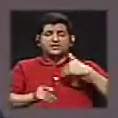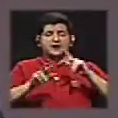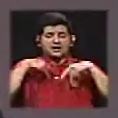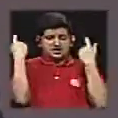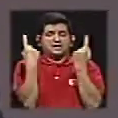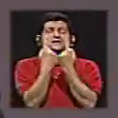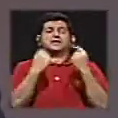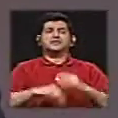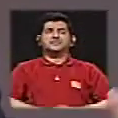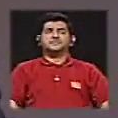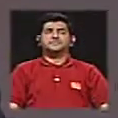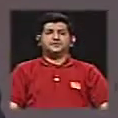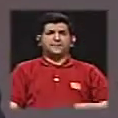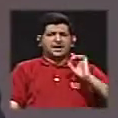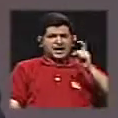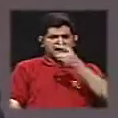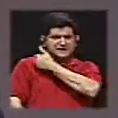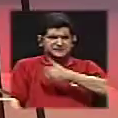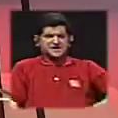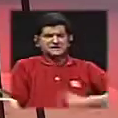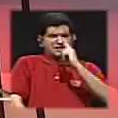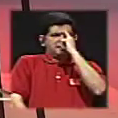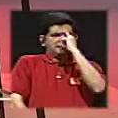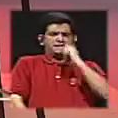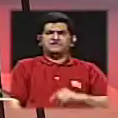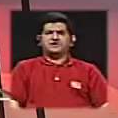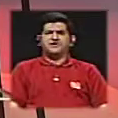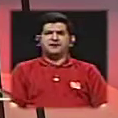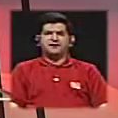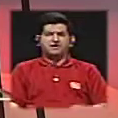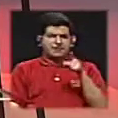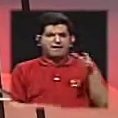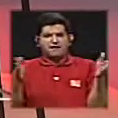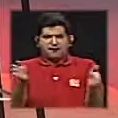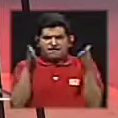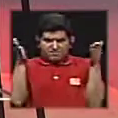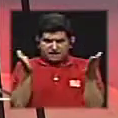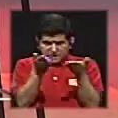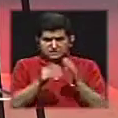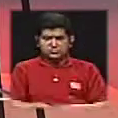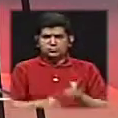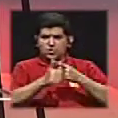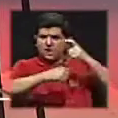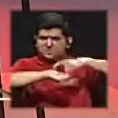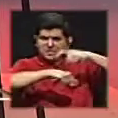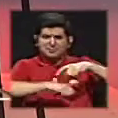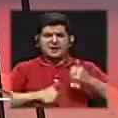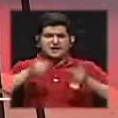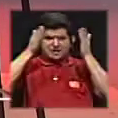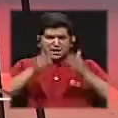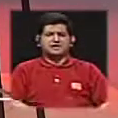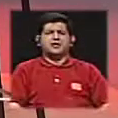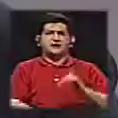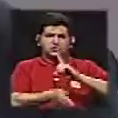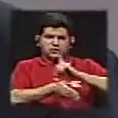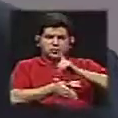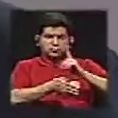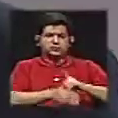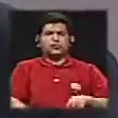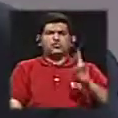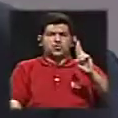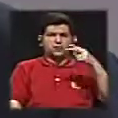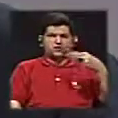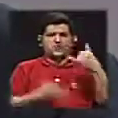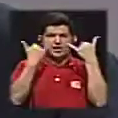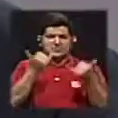Uh-huh. Sí. El expresidente Rafael Jaime Calderón Fournier fue quien impulsó en primera instancia la candidatura del doctor Hernández hace